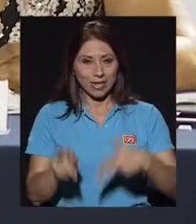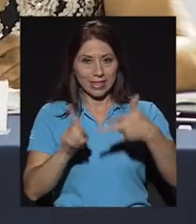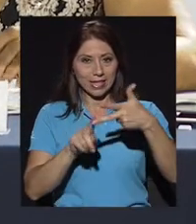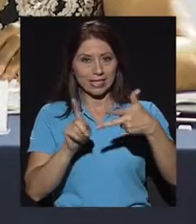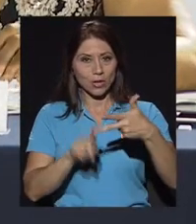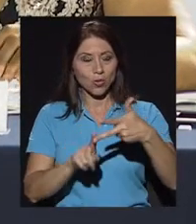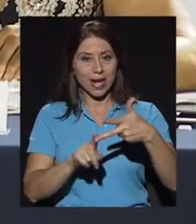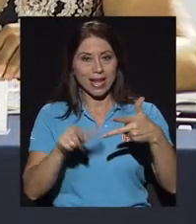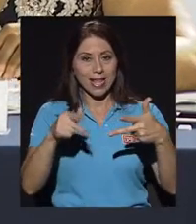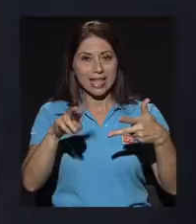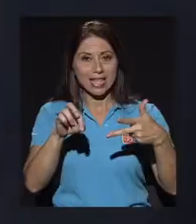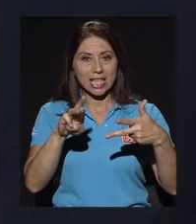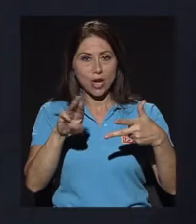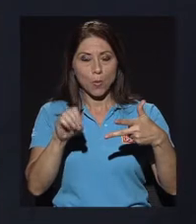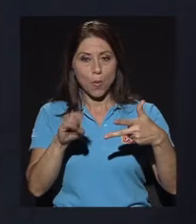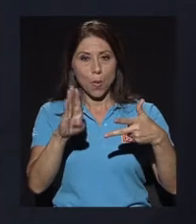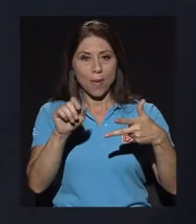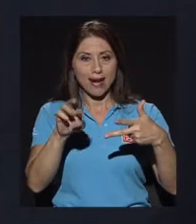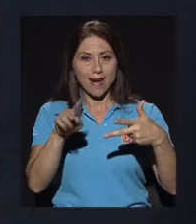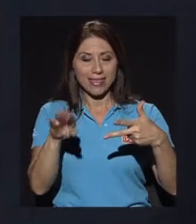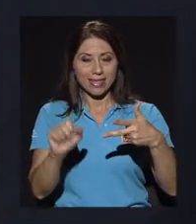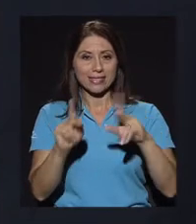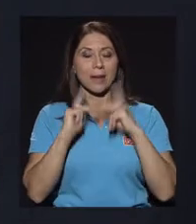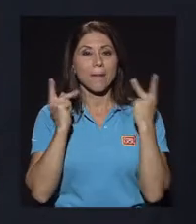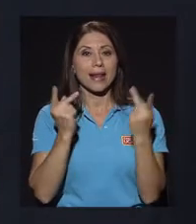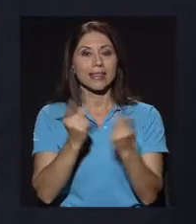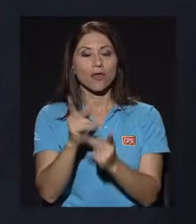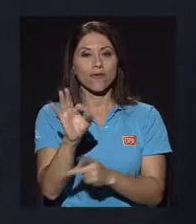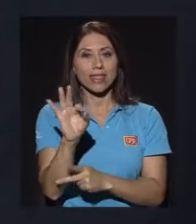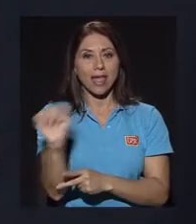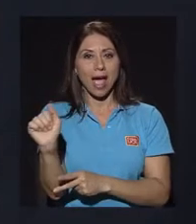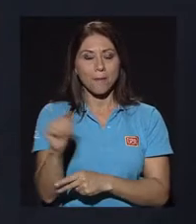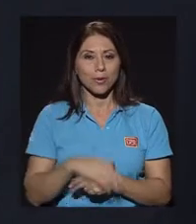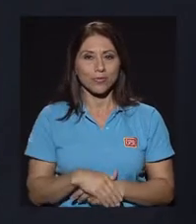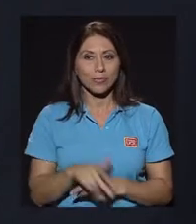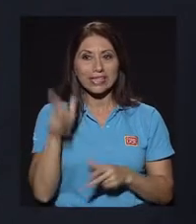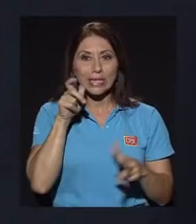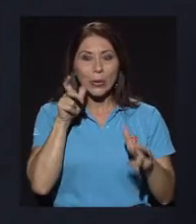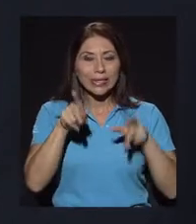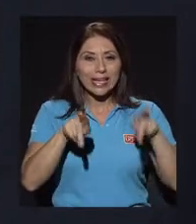En tercer lugar, don Guillermo Barrantes Rivas, del Partido Frente Amplio.